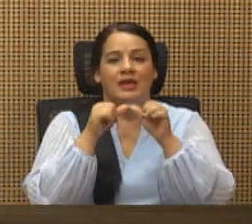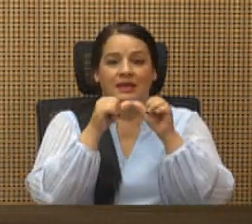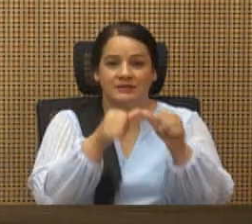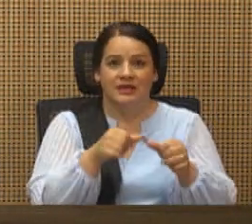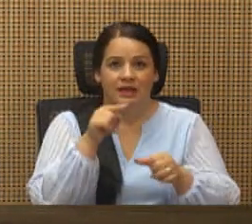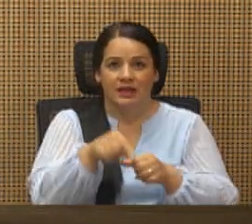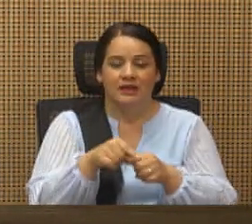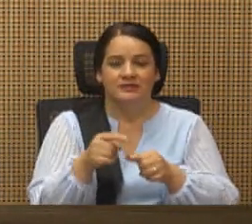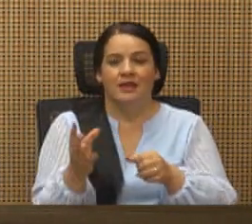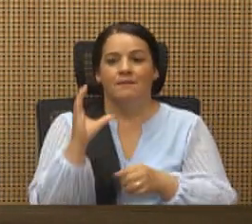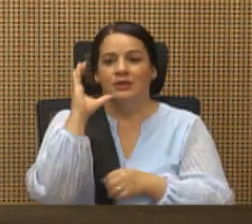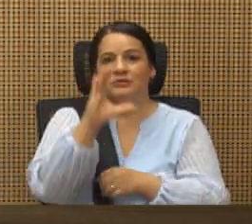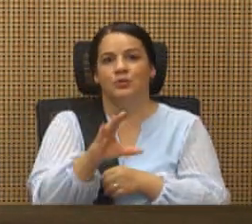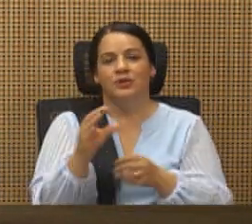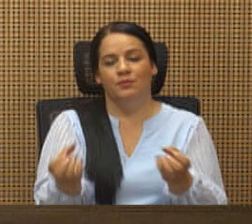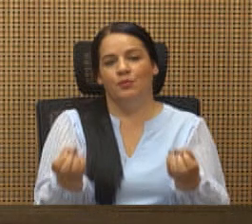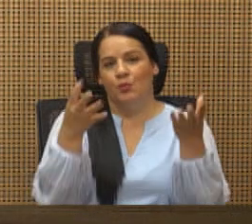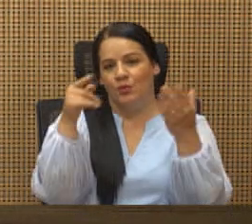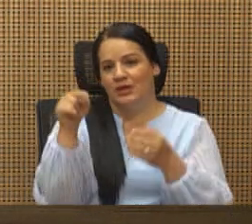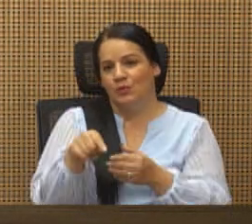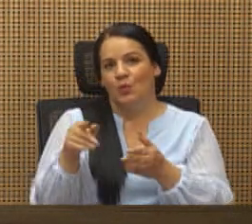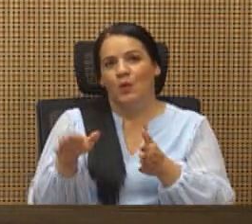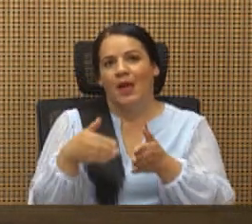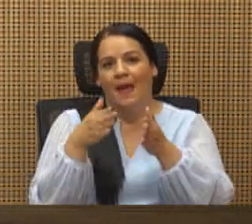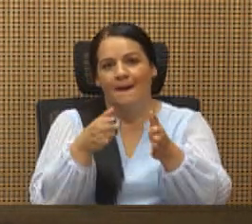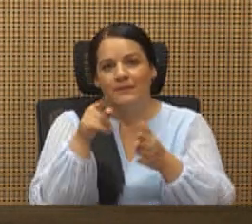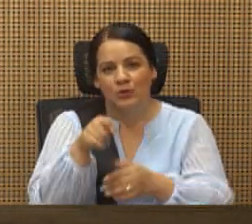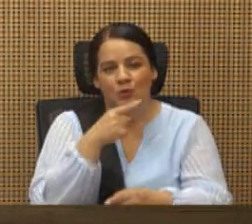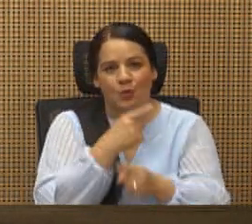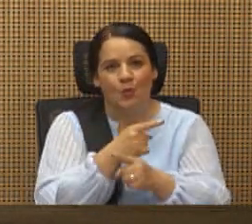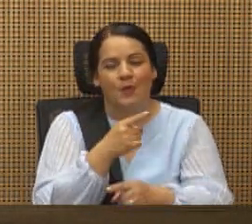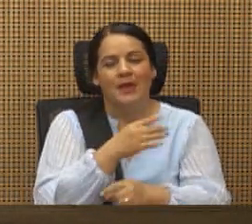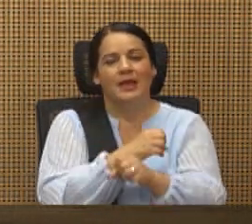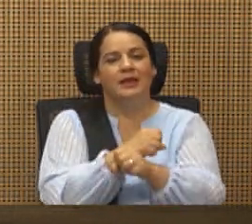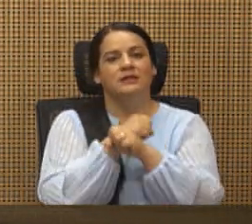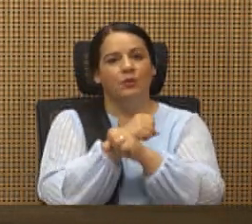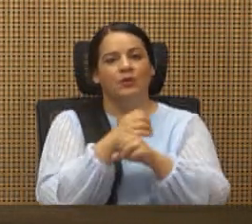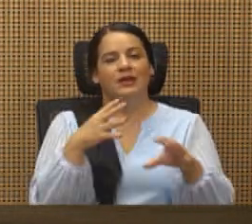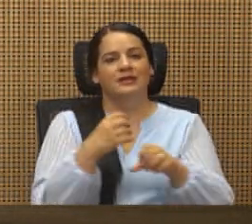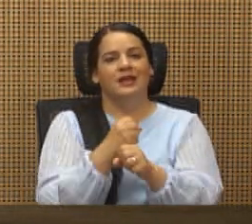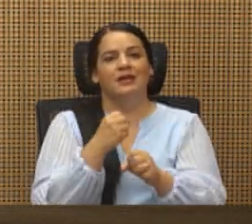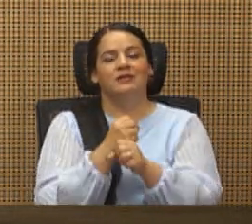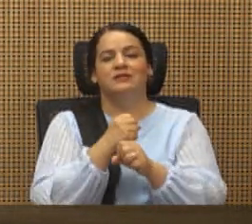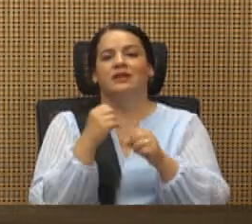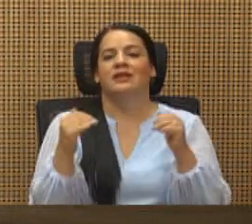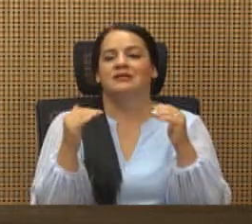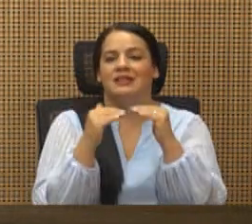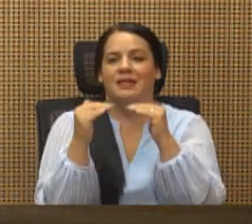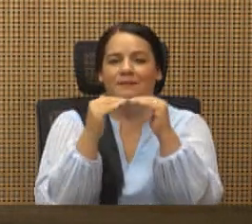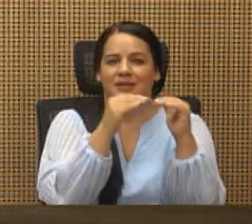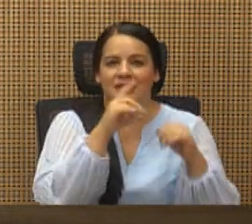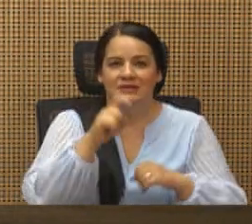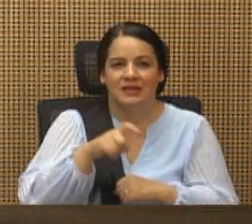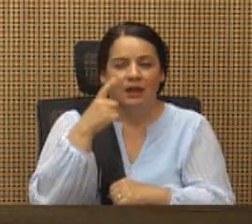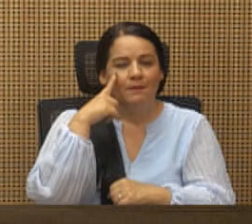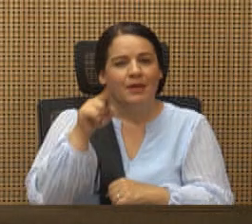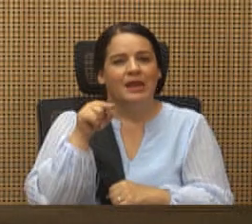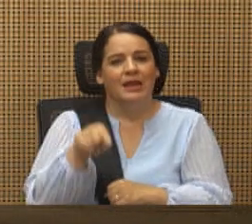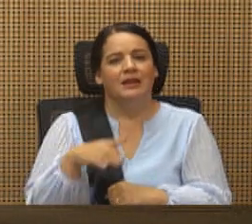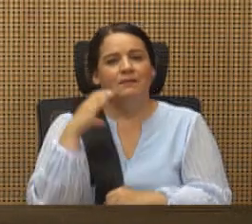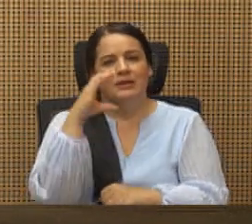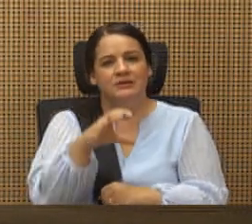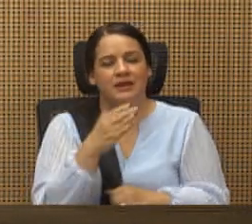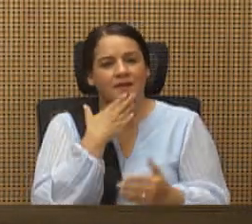públicas sea un camino adecuado que asegure que se lleven a cabo las etapas necesarias para que las inversiones sean